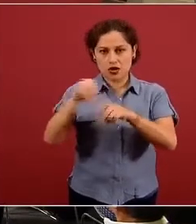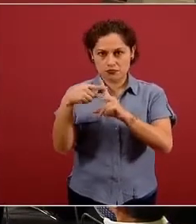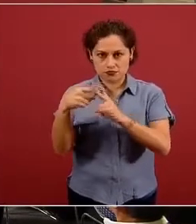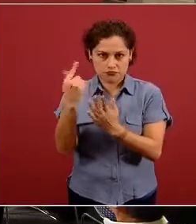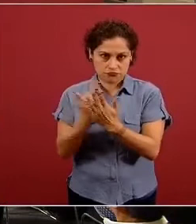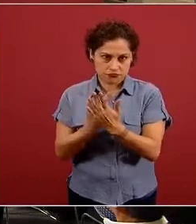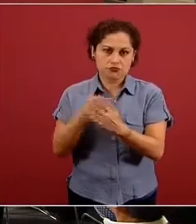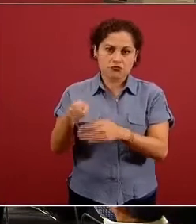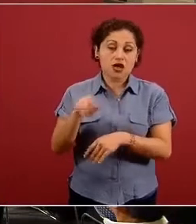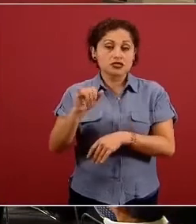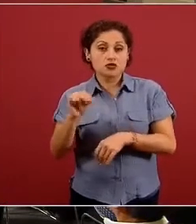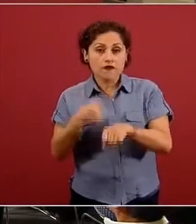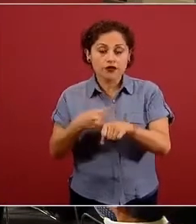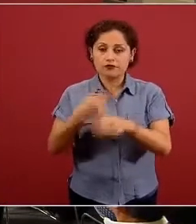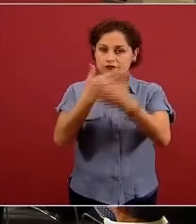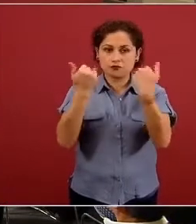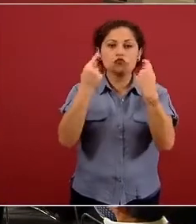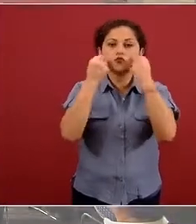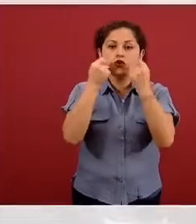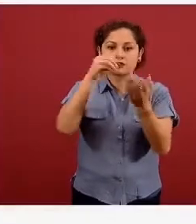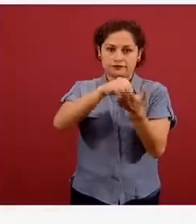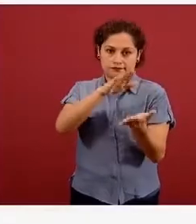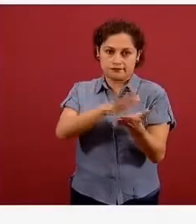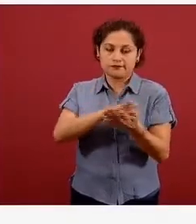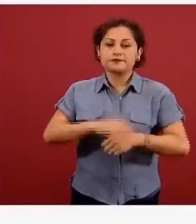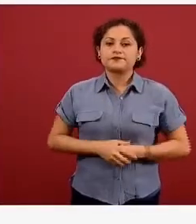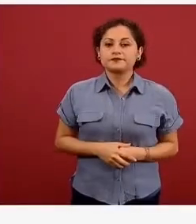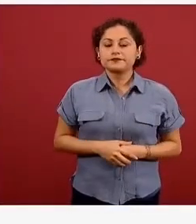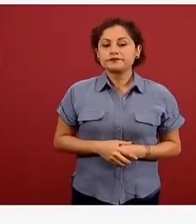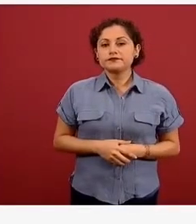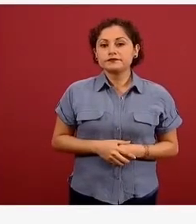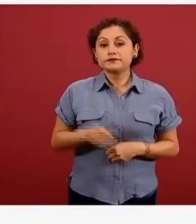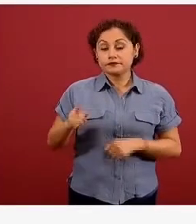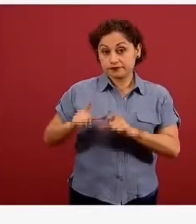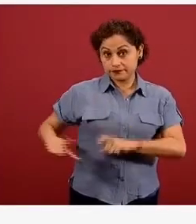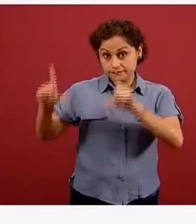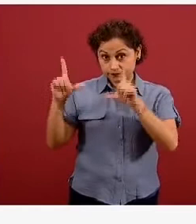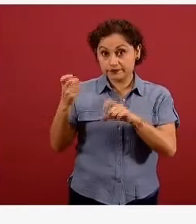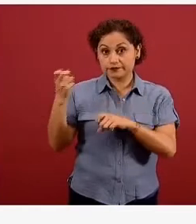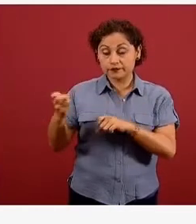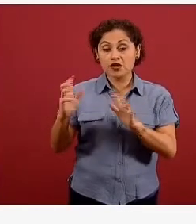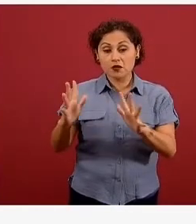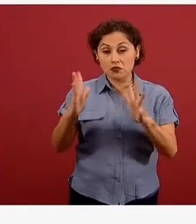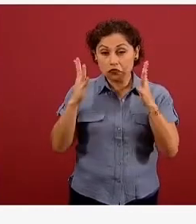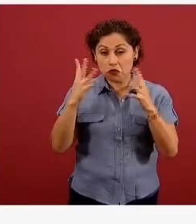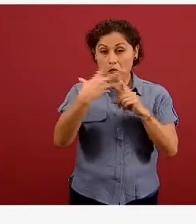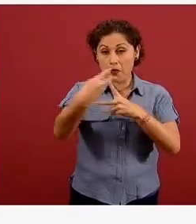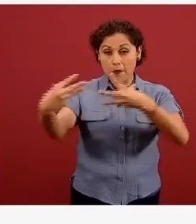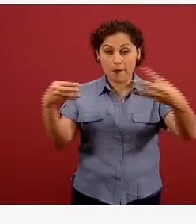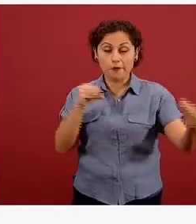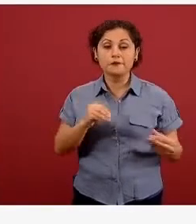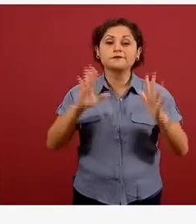Si lo vemos por entidades federativas, desde luego este proceso ocurre a distintas velocidades, esto depende de muchos factores, no